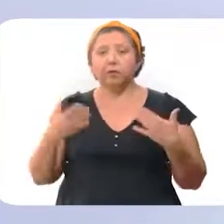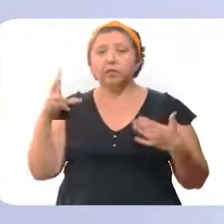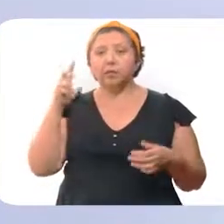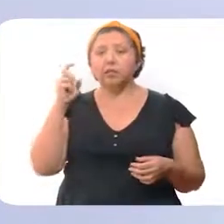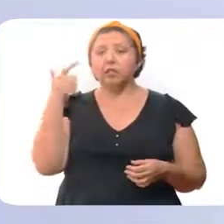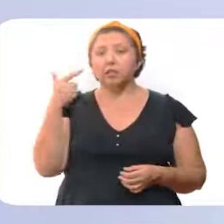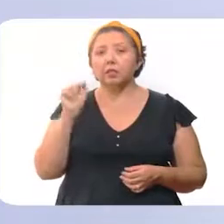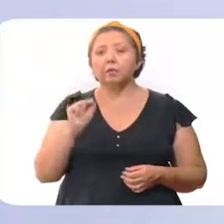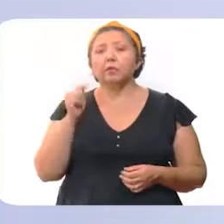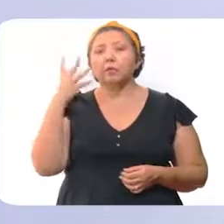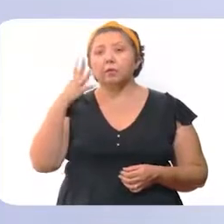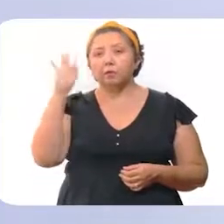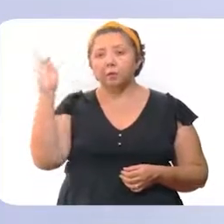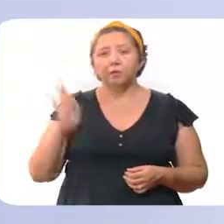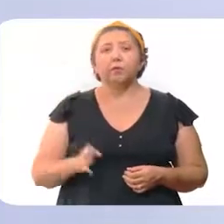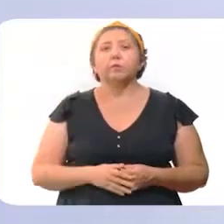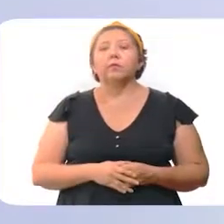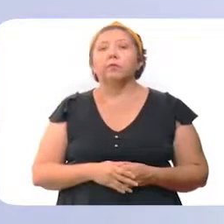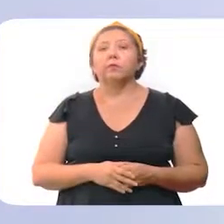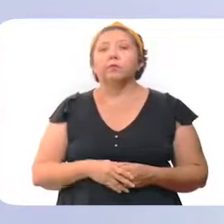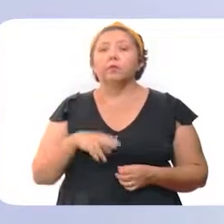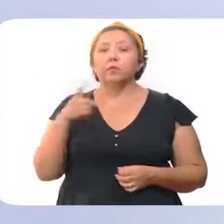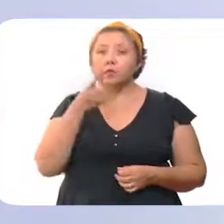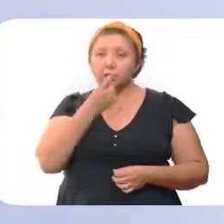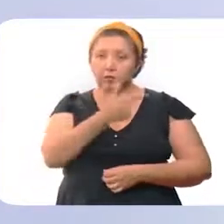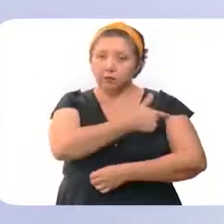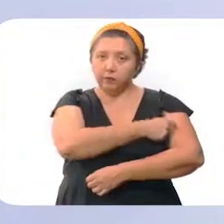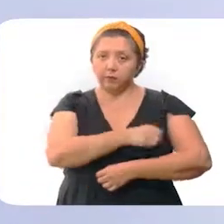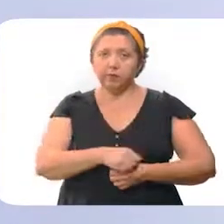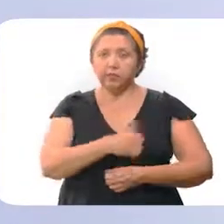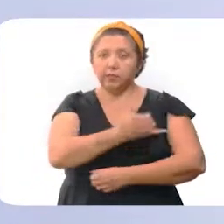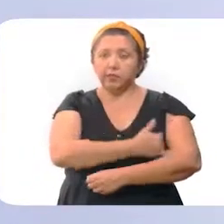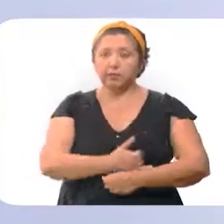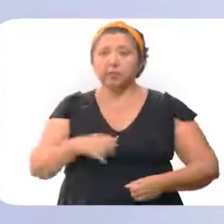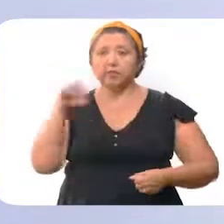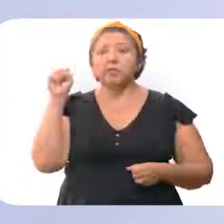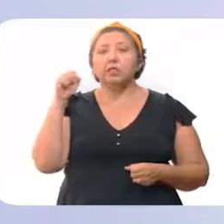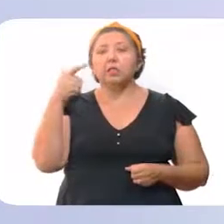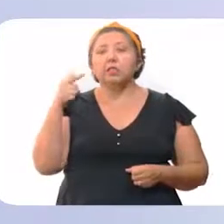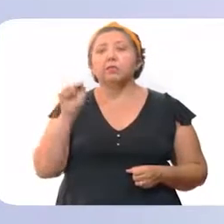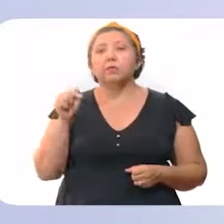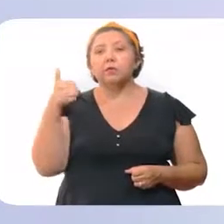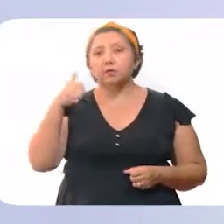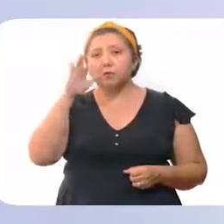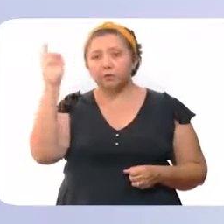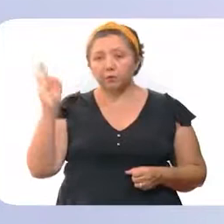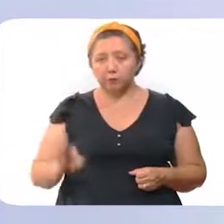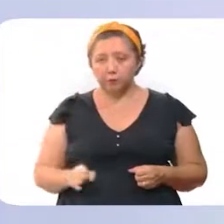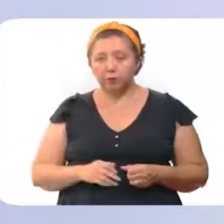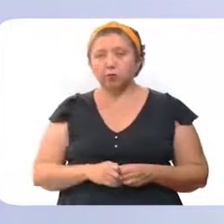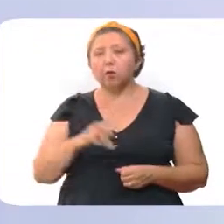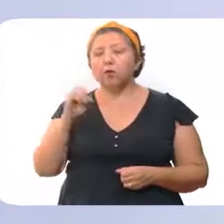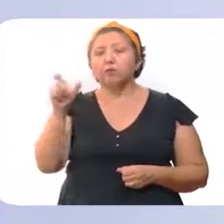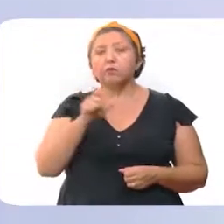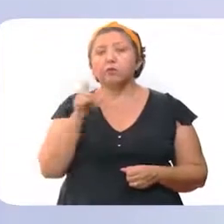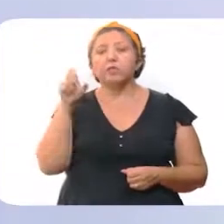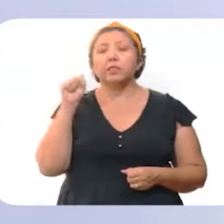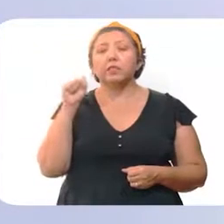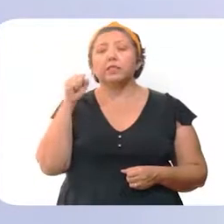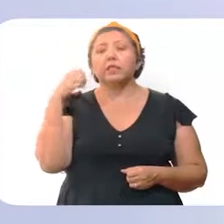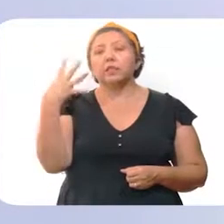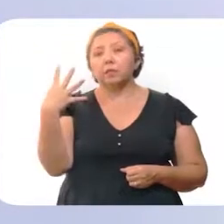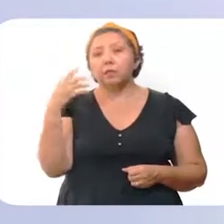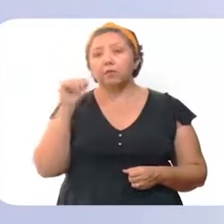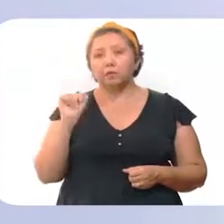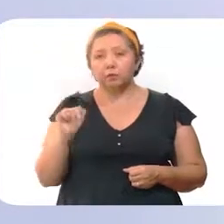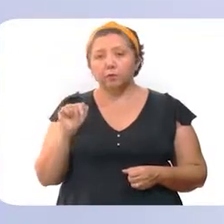del 37.4% de las dosis recibidas, Izamal con el 67.6%, Oxcuscap con el